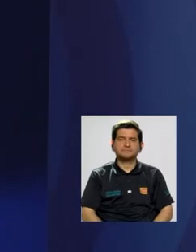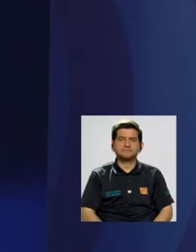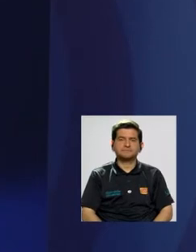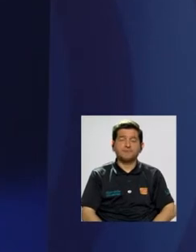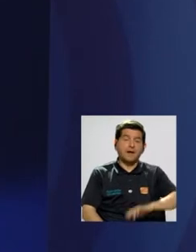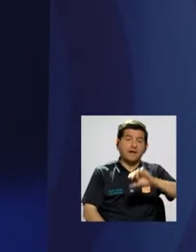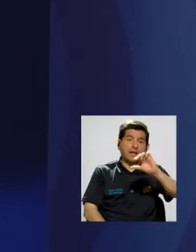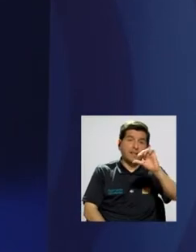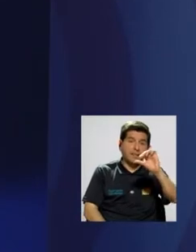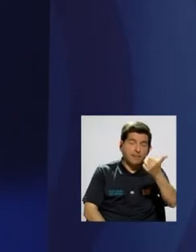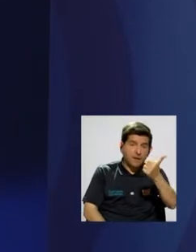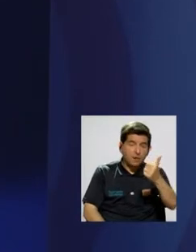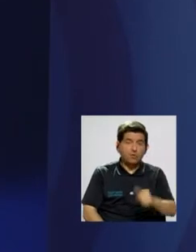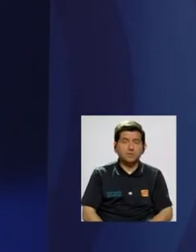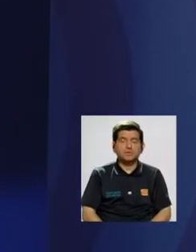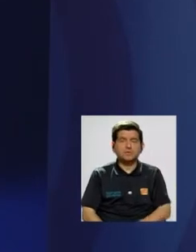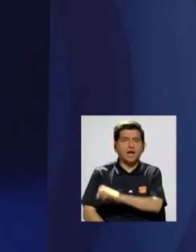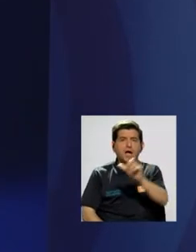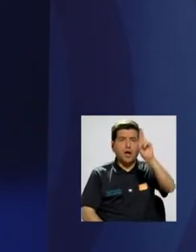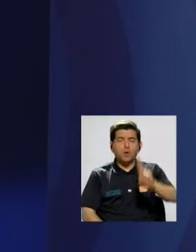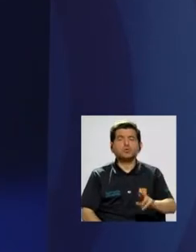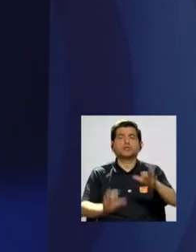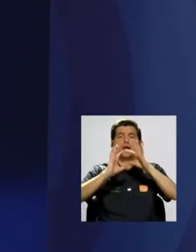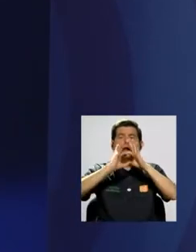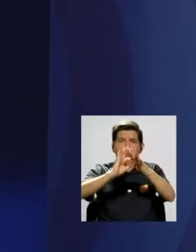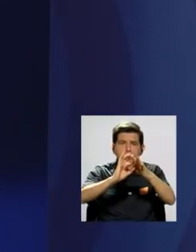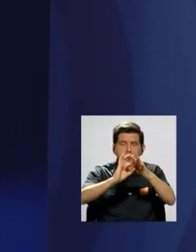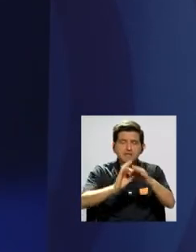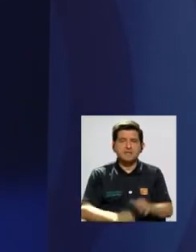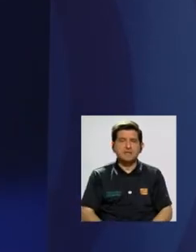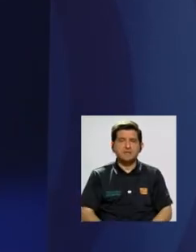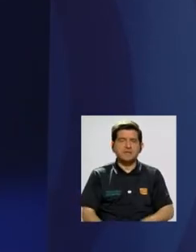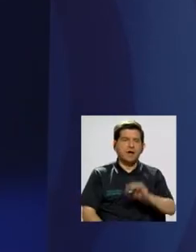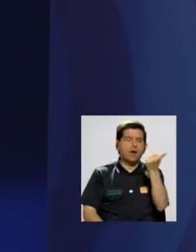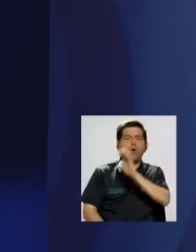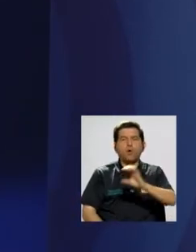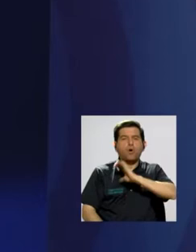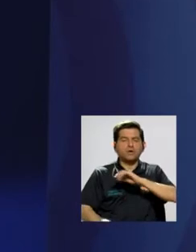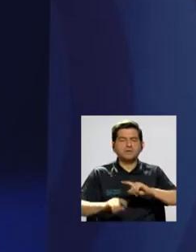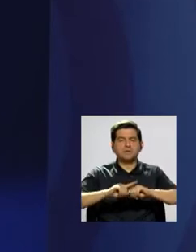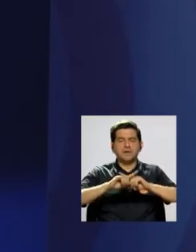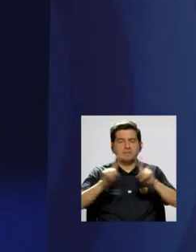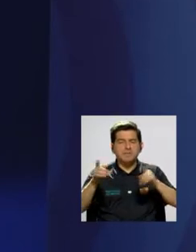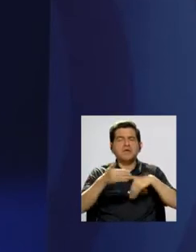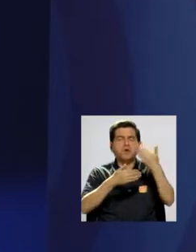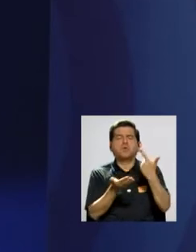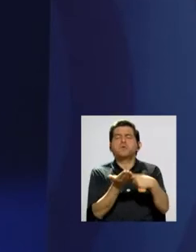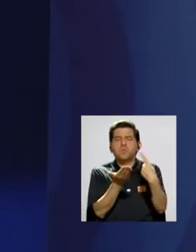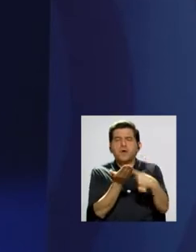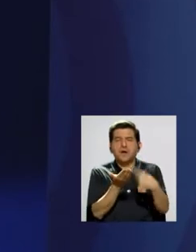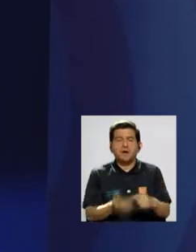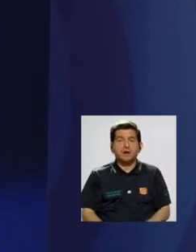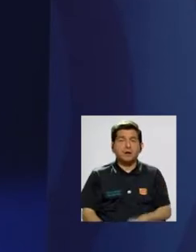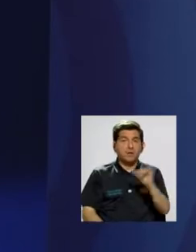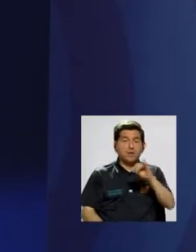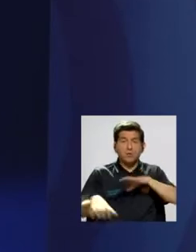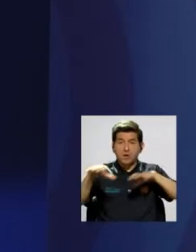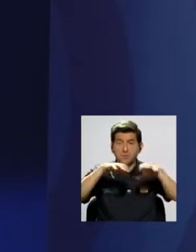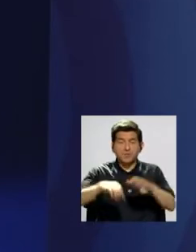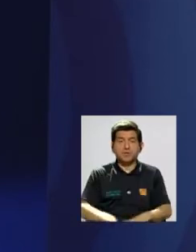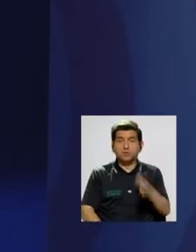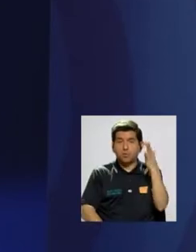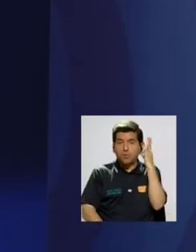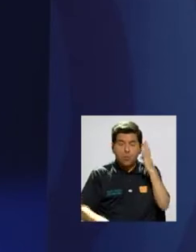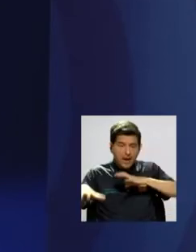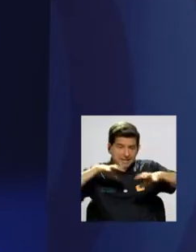La otra, Costa Rica Unida, tiene otra connotación, después podemos discutirlo, pero también un movimiento que se llama Mujeres en